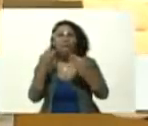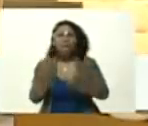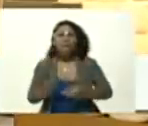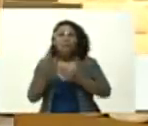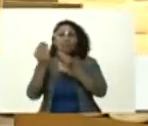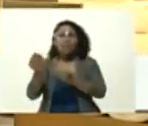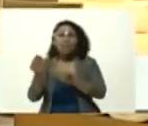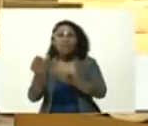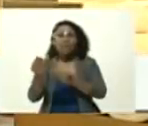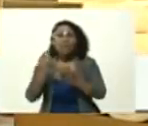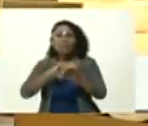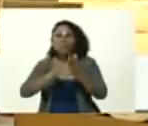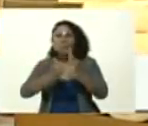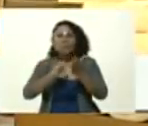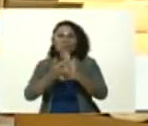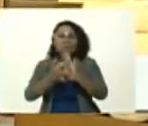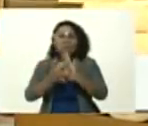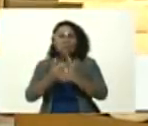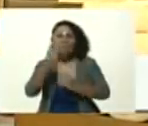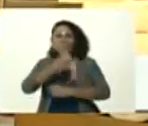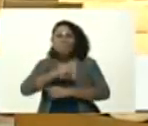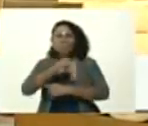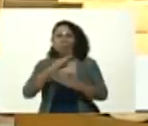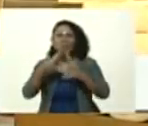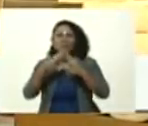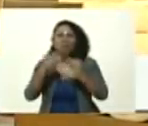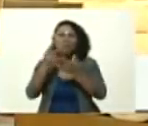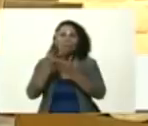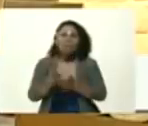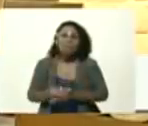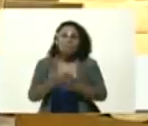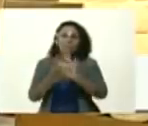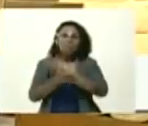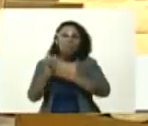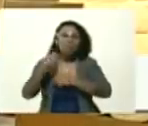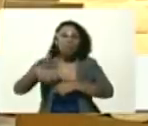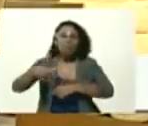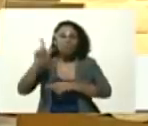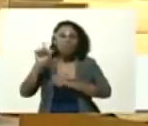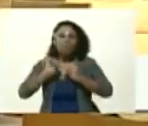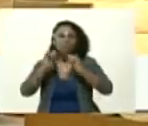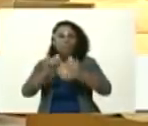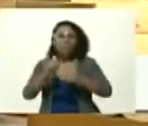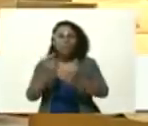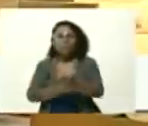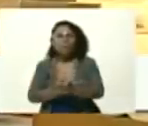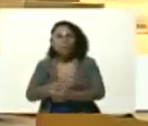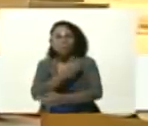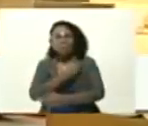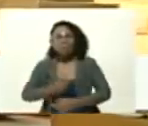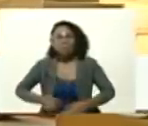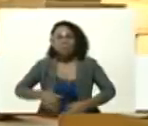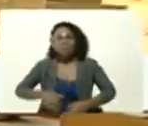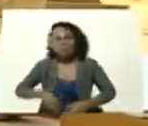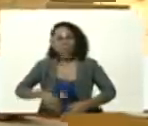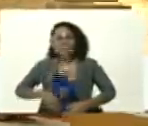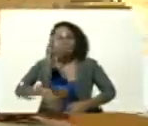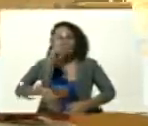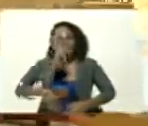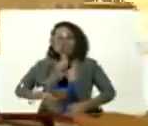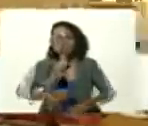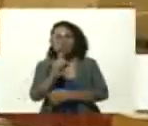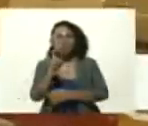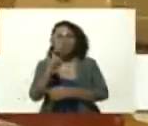que significa sostener todo el peso en el puente sobre el lago. Ese trabajo comenzó, hermano presidente, hace aproximadamente